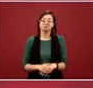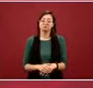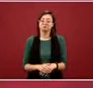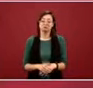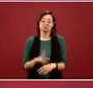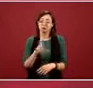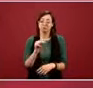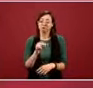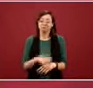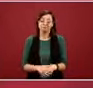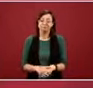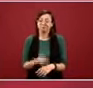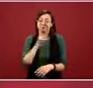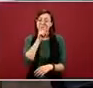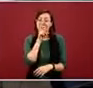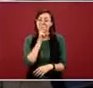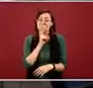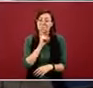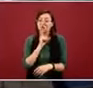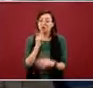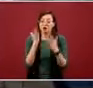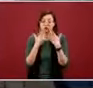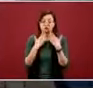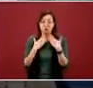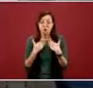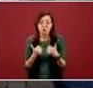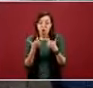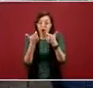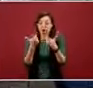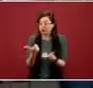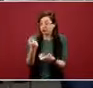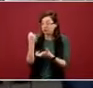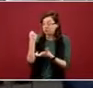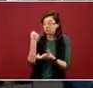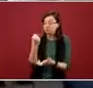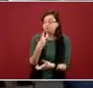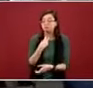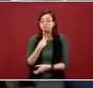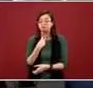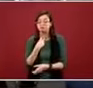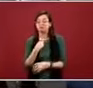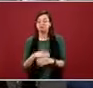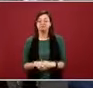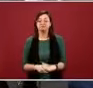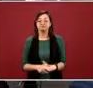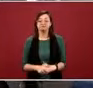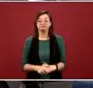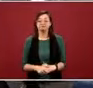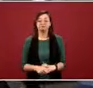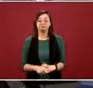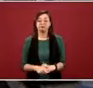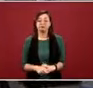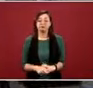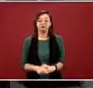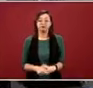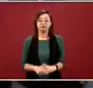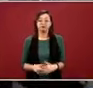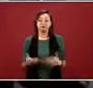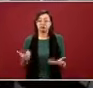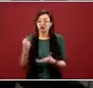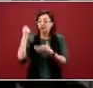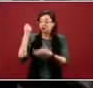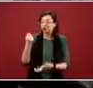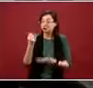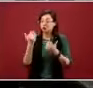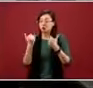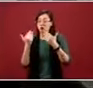decir, esta idea que suele ser especulativa, no basada en datos, de la inexistencia de